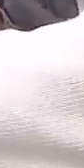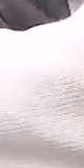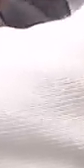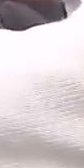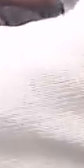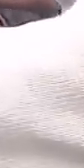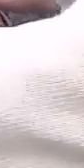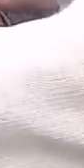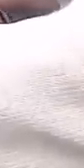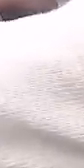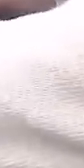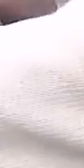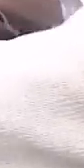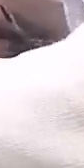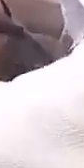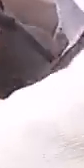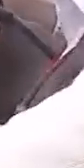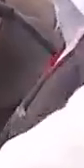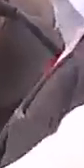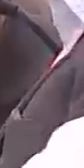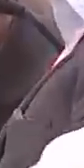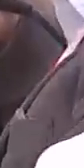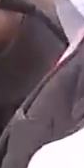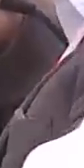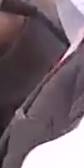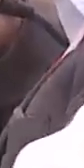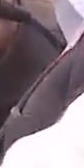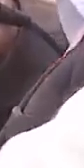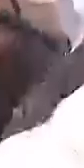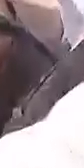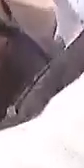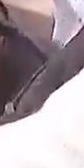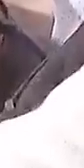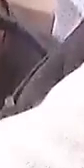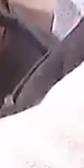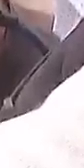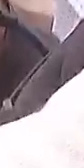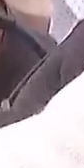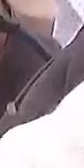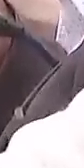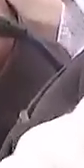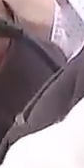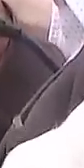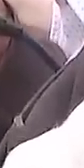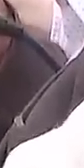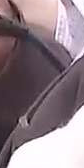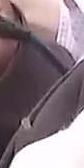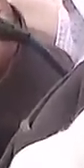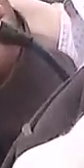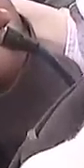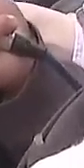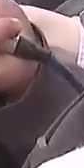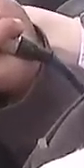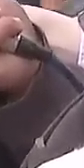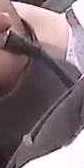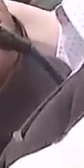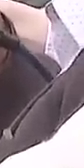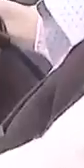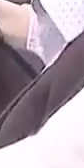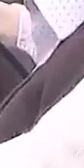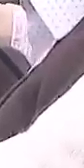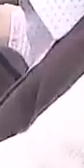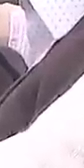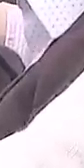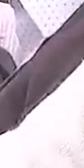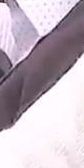de ultraderecha que se convocaron efectivamente para generar una protesta contra el presidente, pero que terminaron faltándole el respeto a todas nuestras